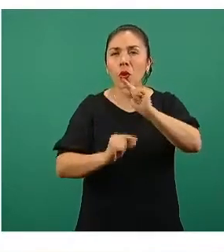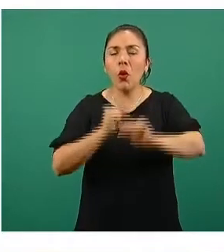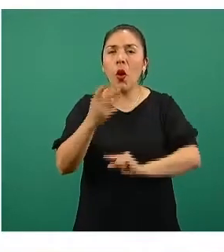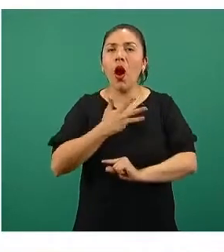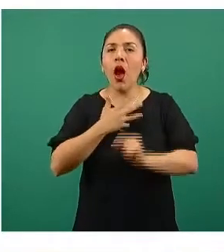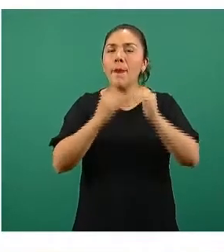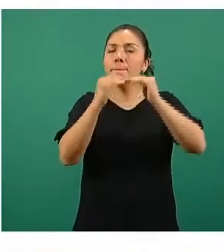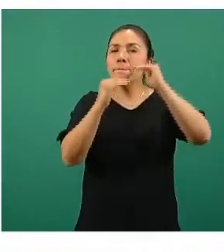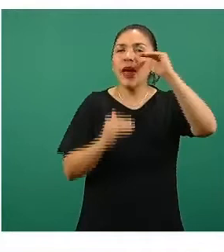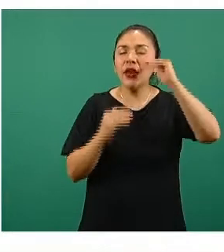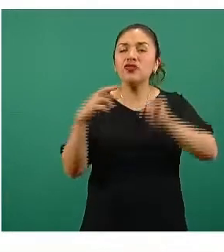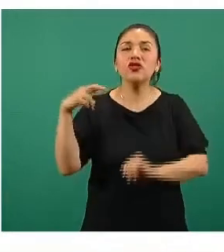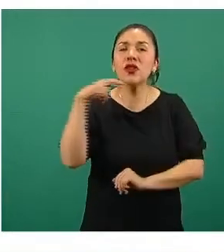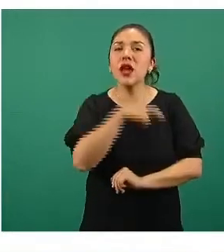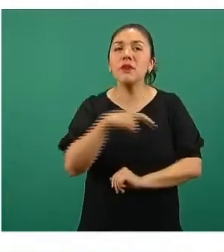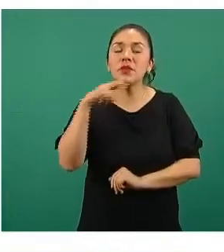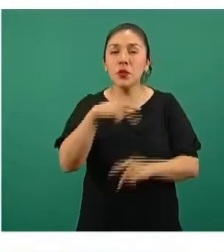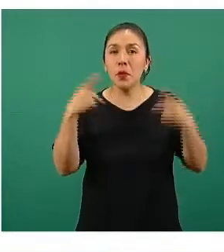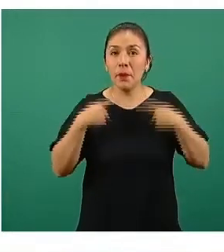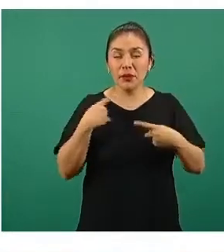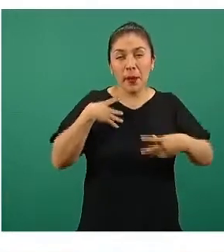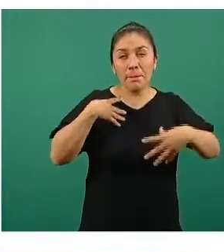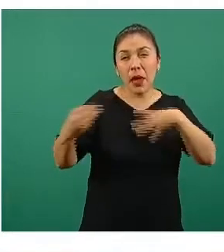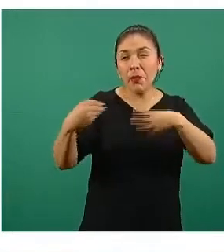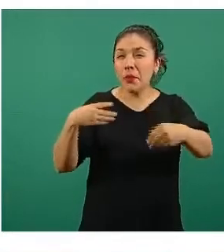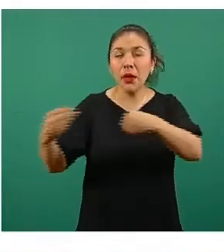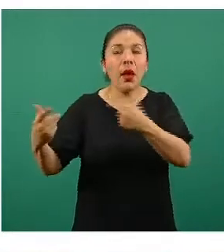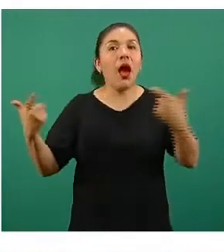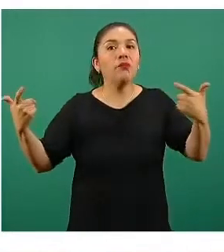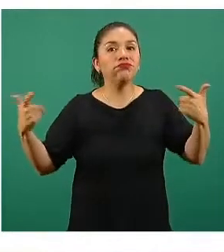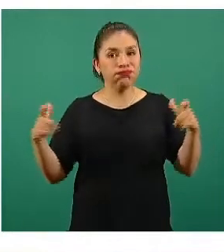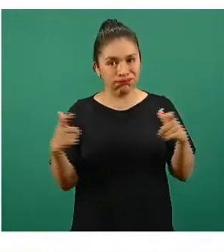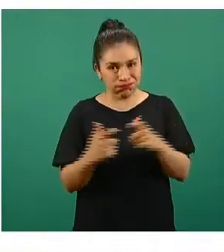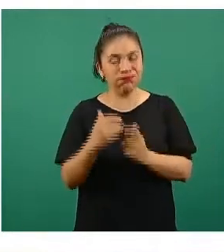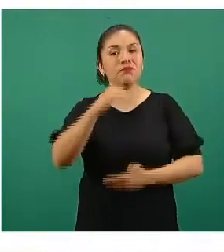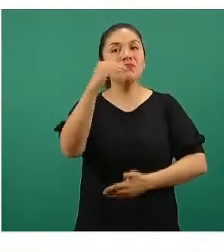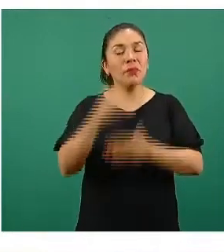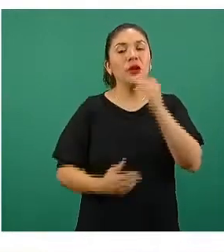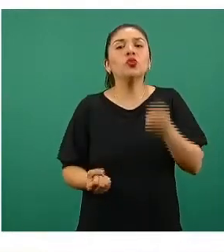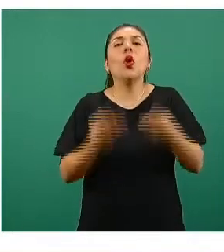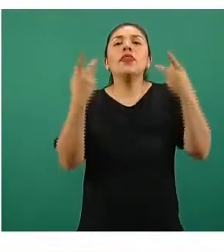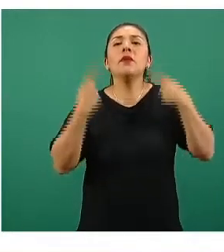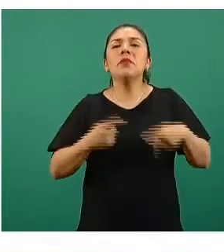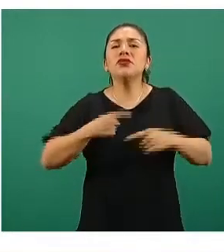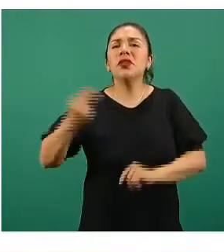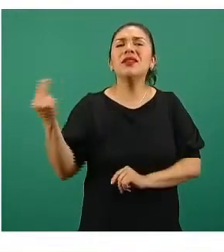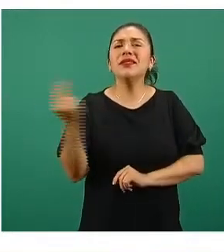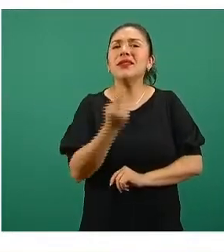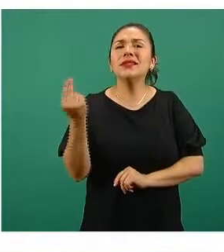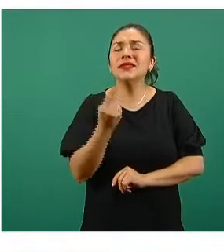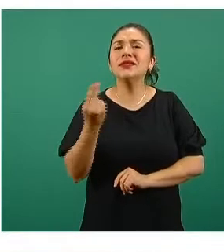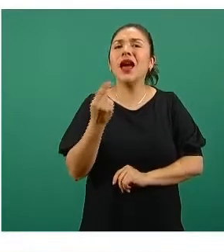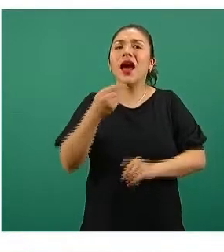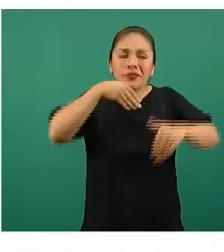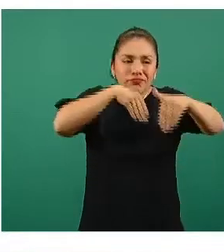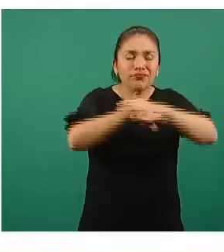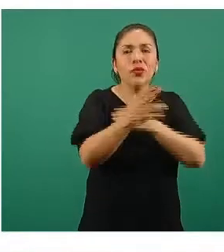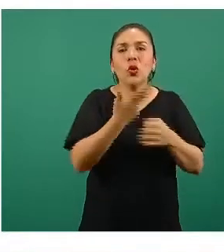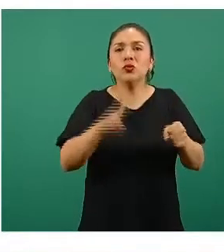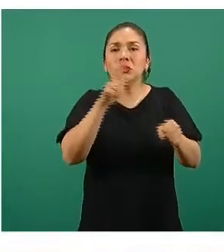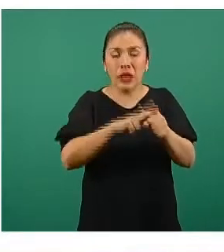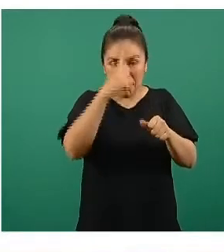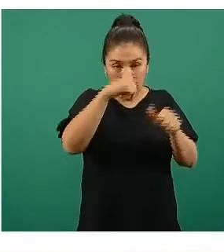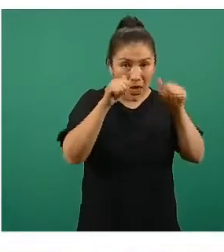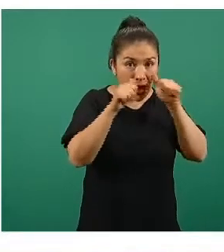la velocidad de los contagios, la cantidad de personas que requieren de una asistencia por este